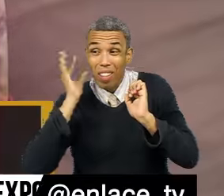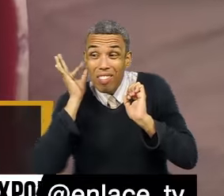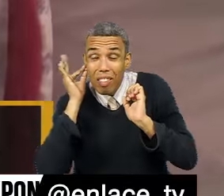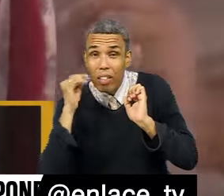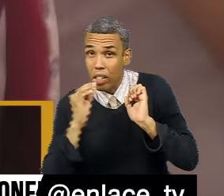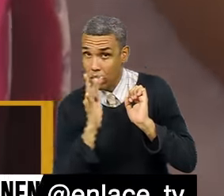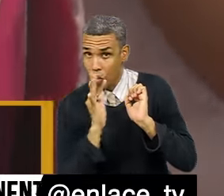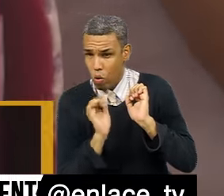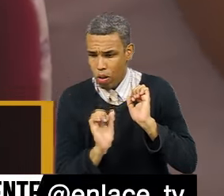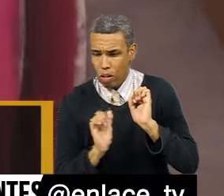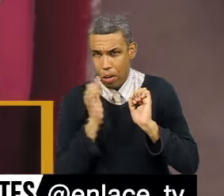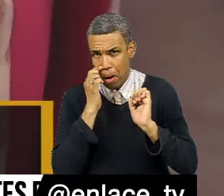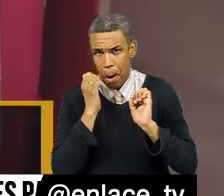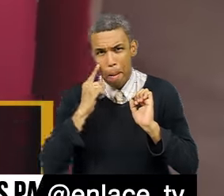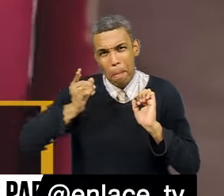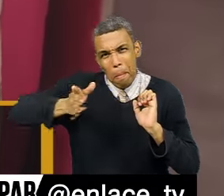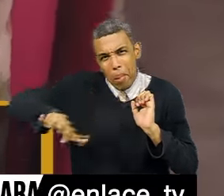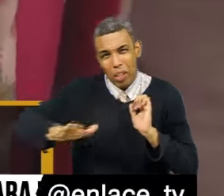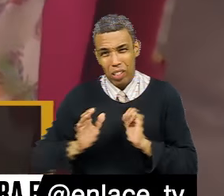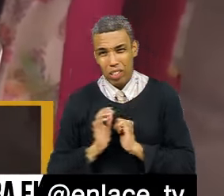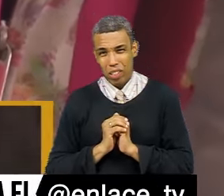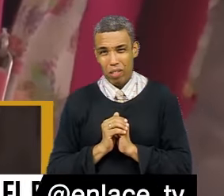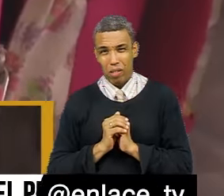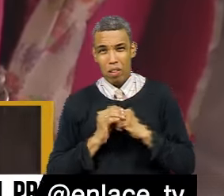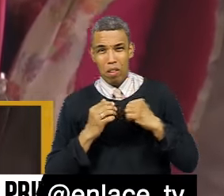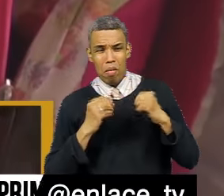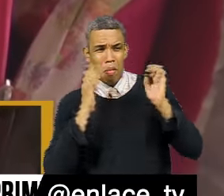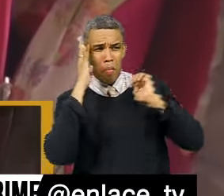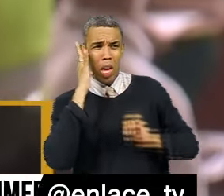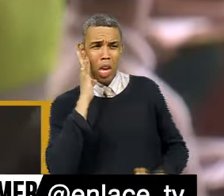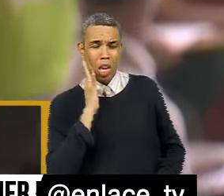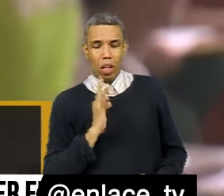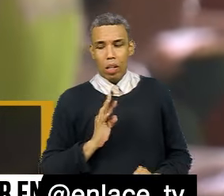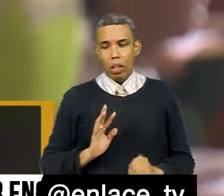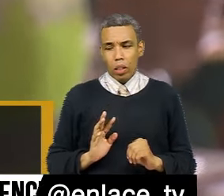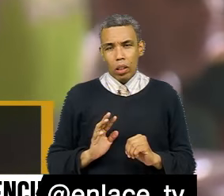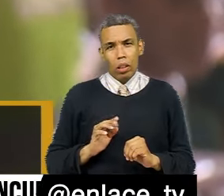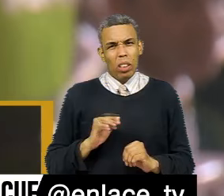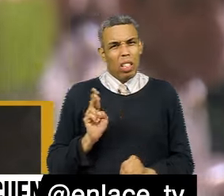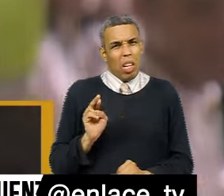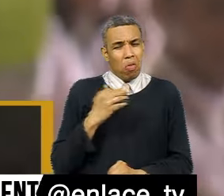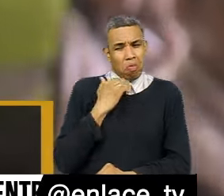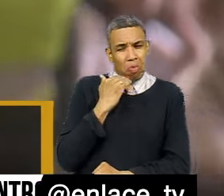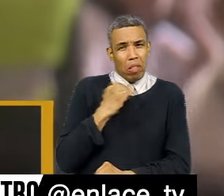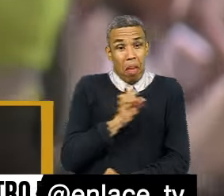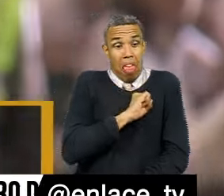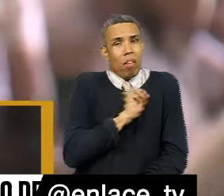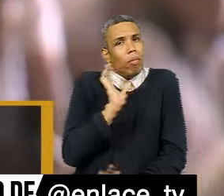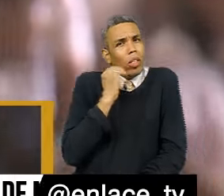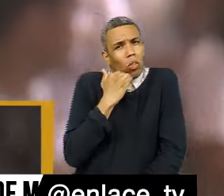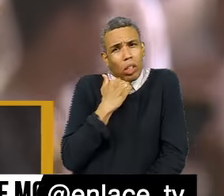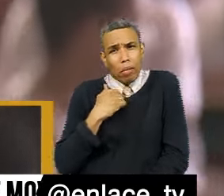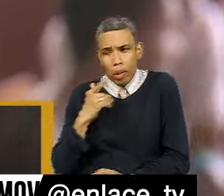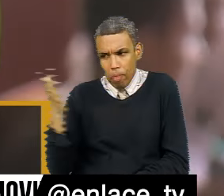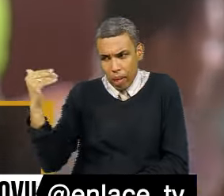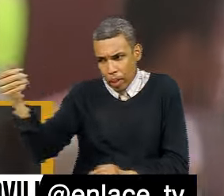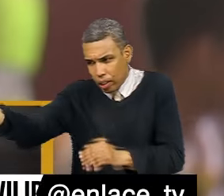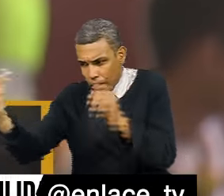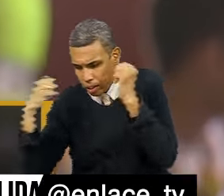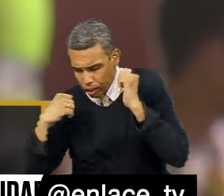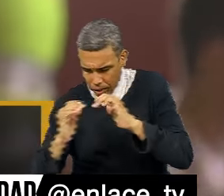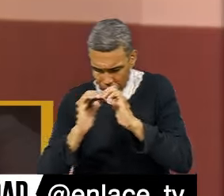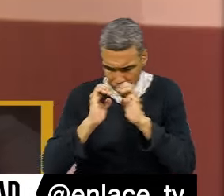sentó, al parecer había algo, pero al fin no se encontró nada en el registro que se hizo al bolso de la niña. Pues ahí la niña tenía cierta cantidad de